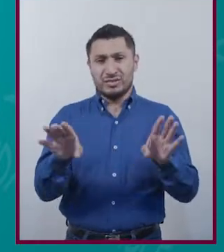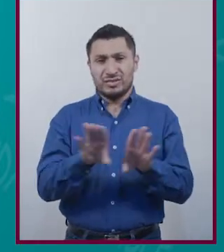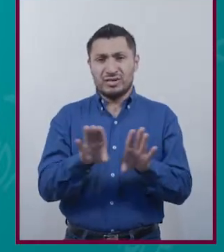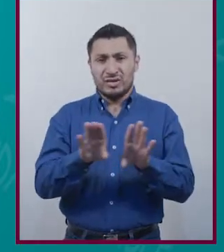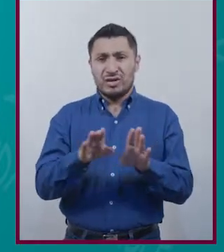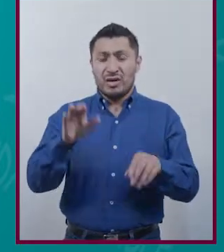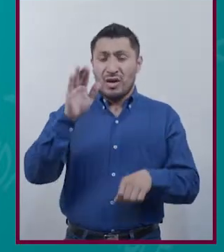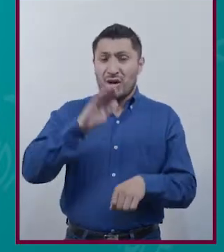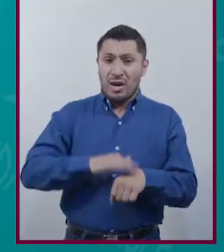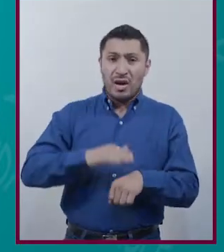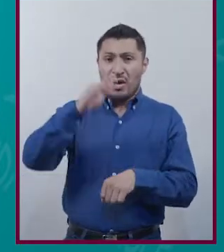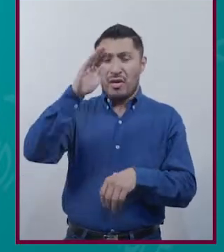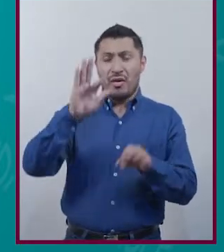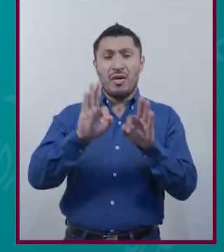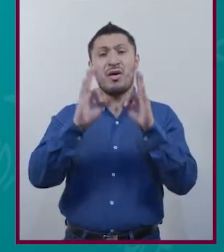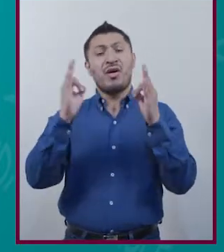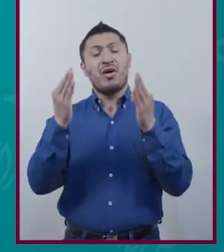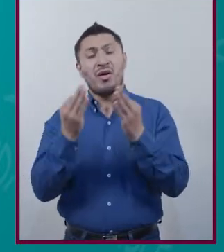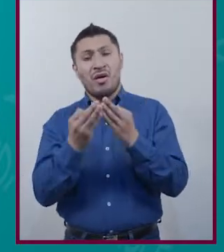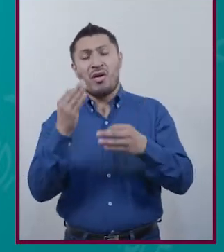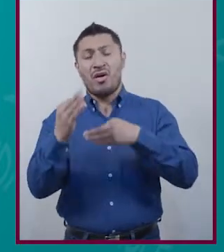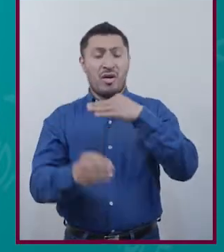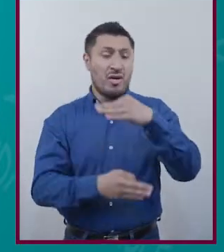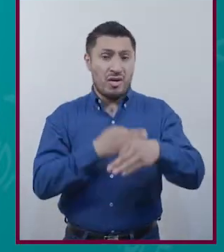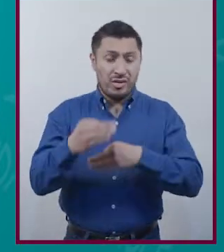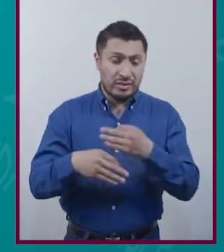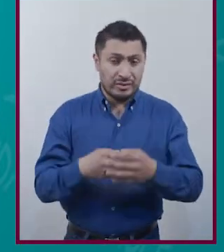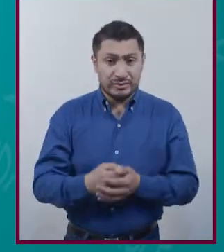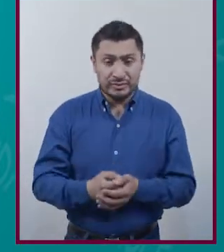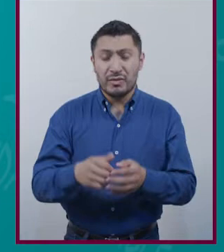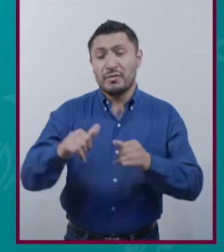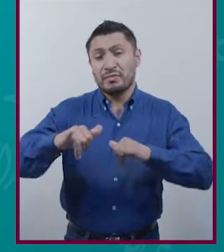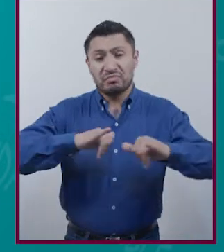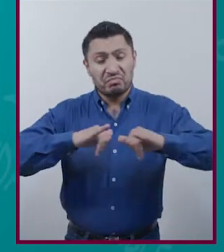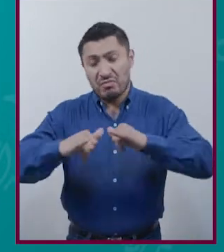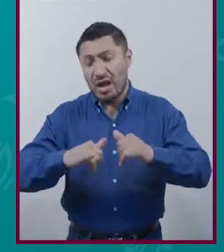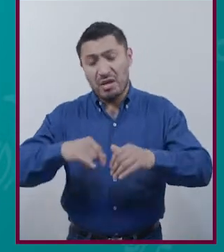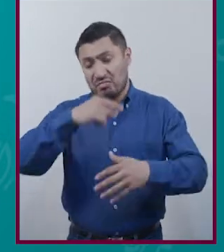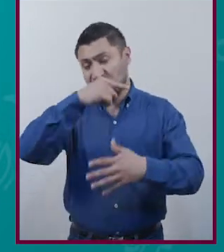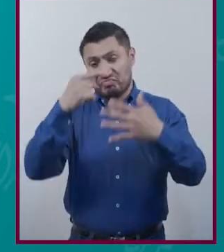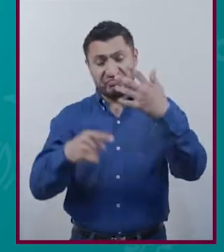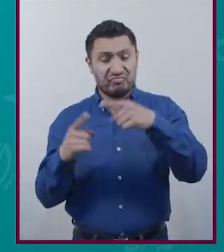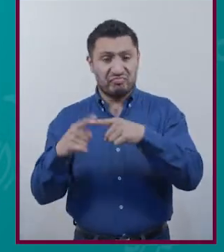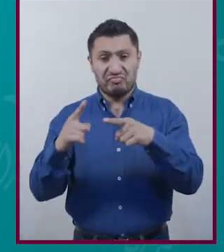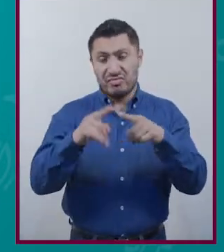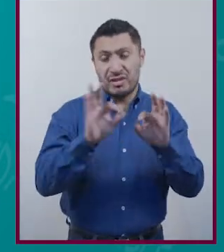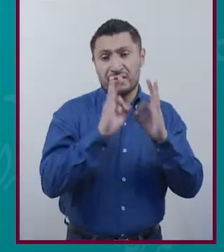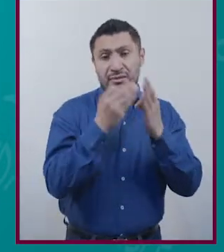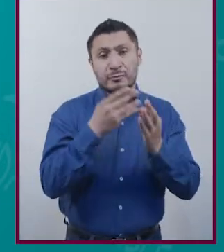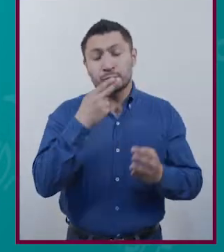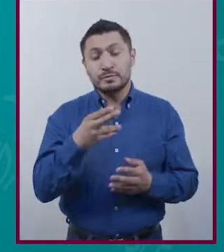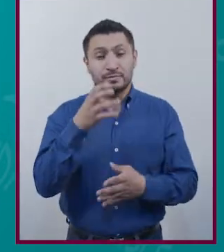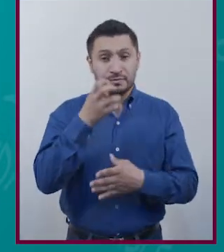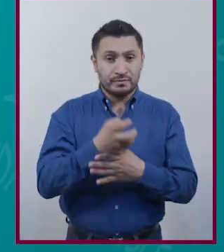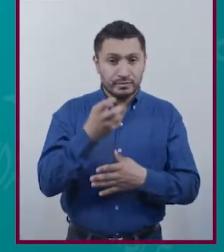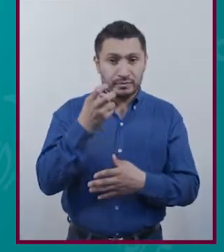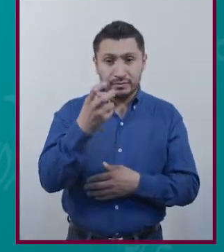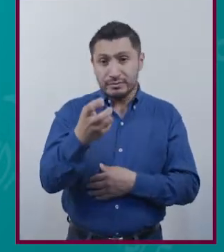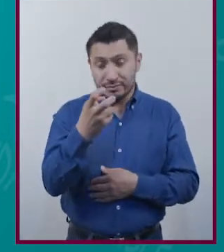mayor forma de todo, o sea, los mapas y todo. Últimamente es como